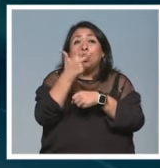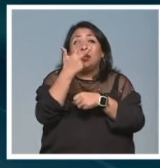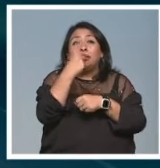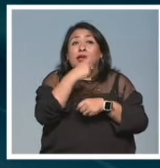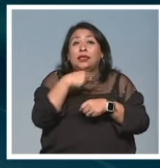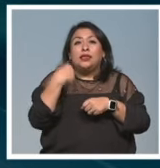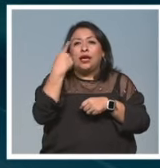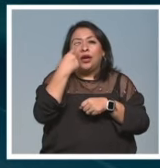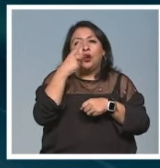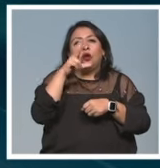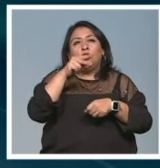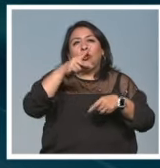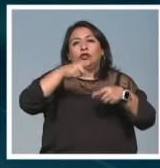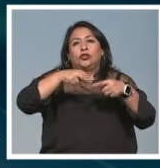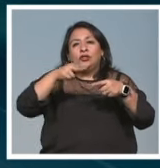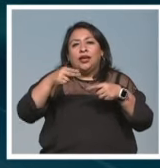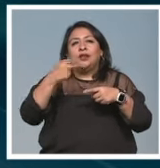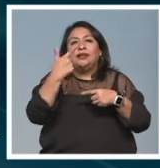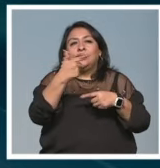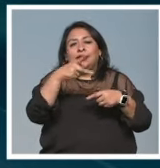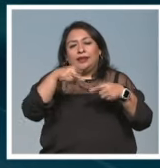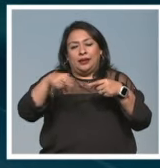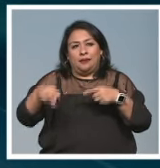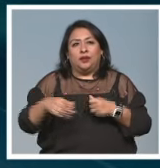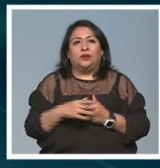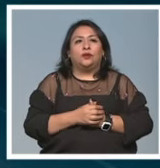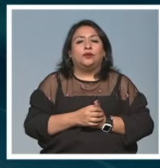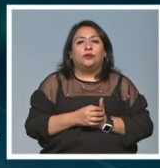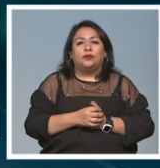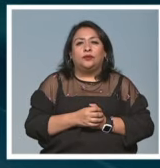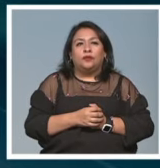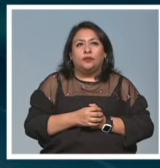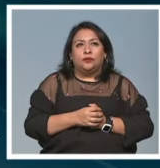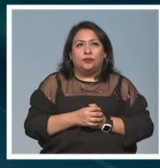7 horas y no una serie de 7 capítulos.